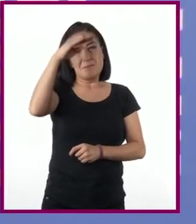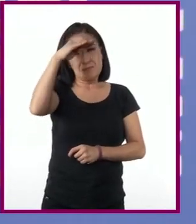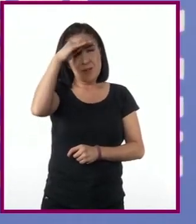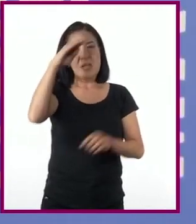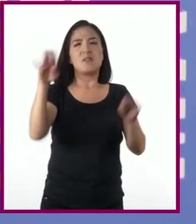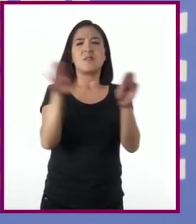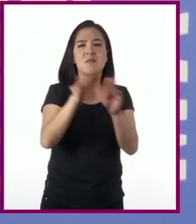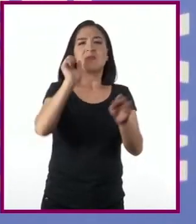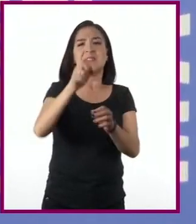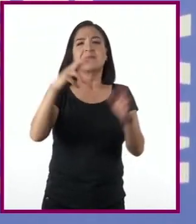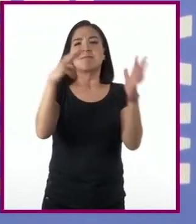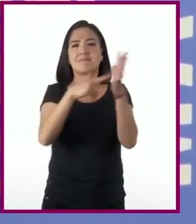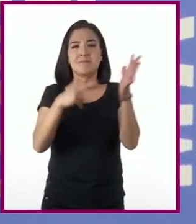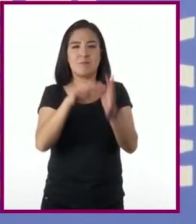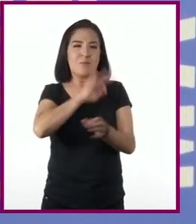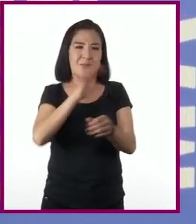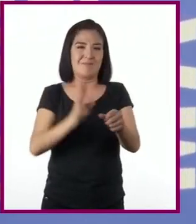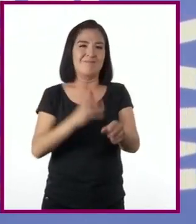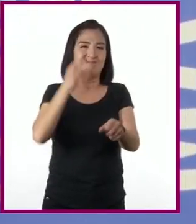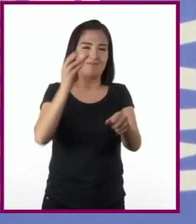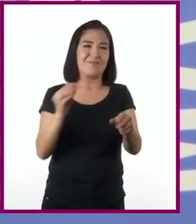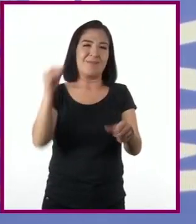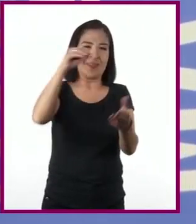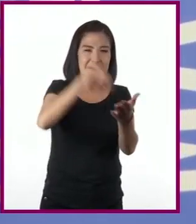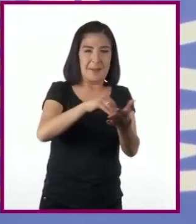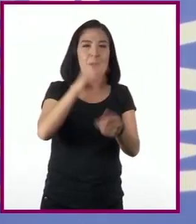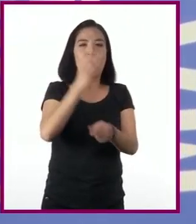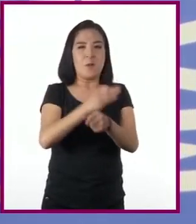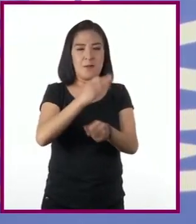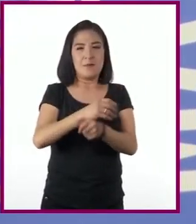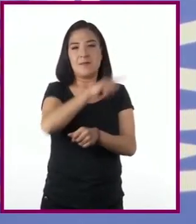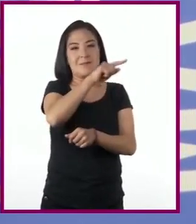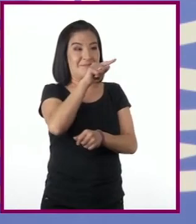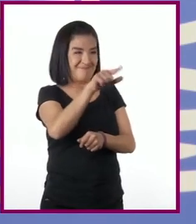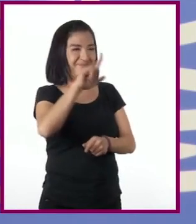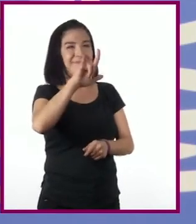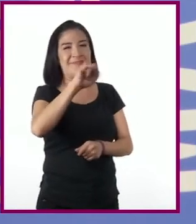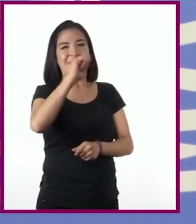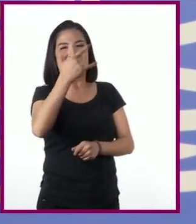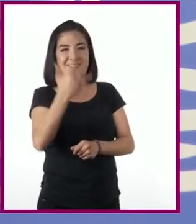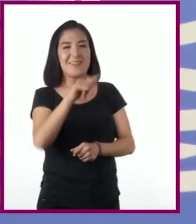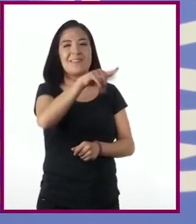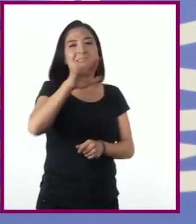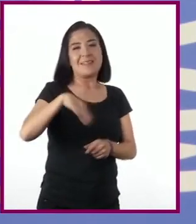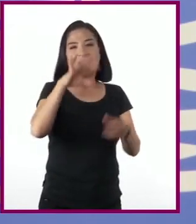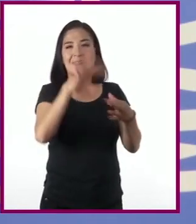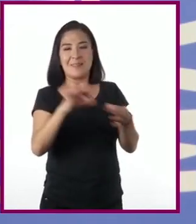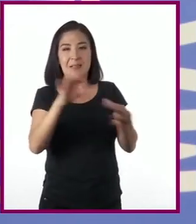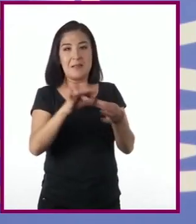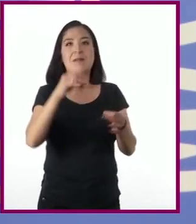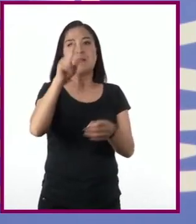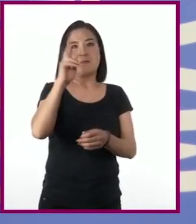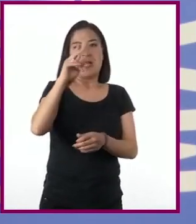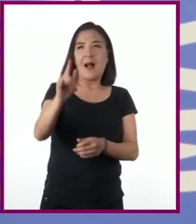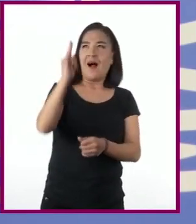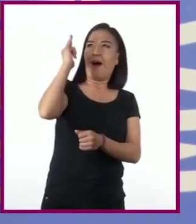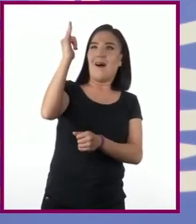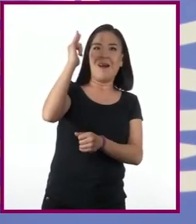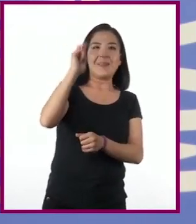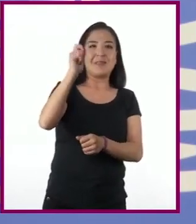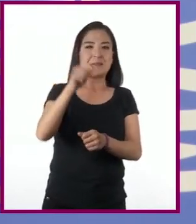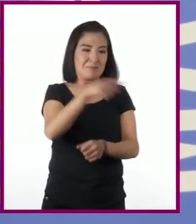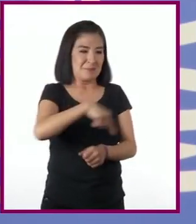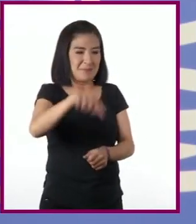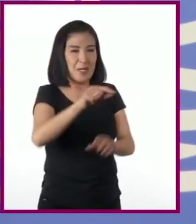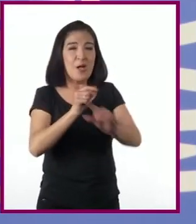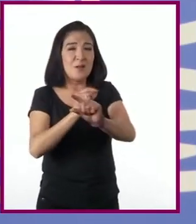regla que debería agregarse a este, pensando, como ya decía Leslie, en el tamaño de Gulliver y en la seguridad de los